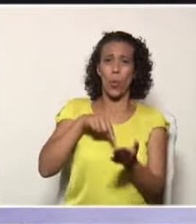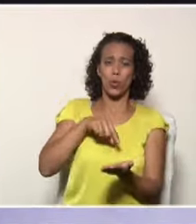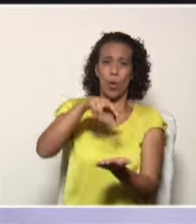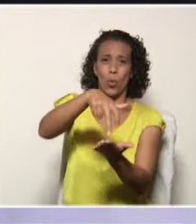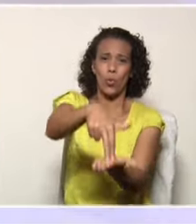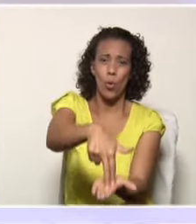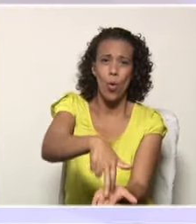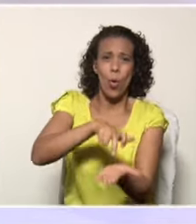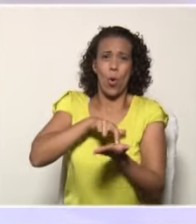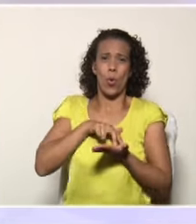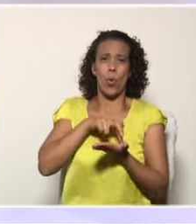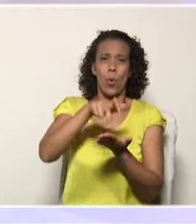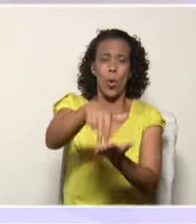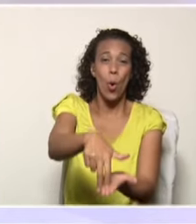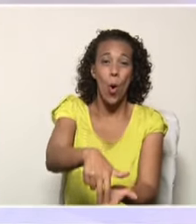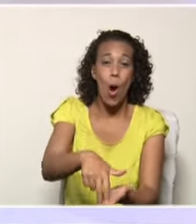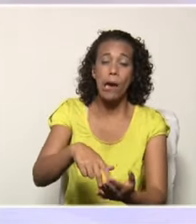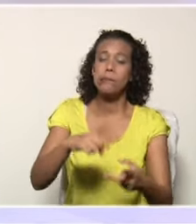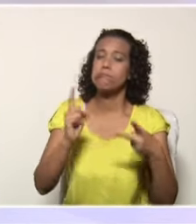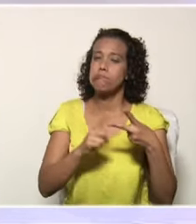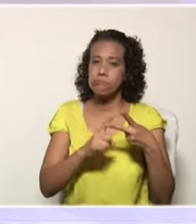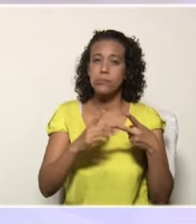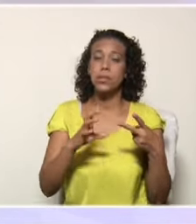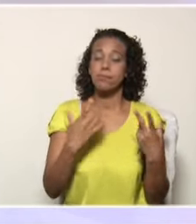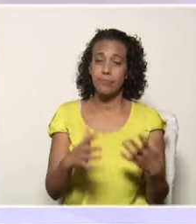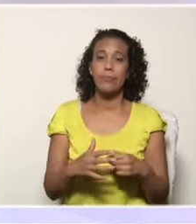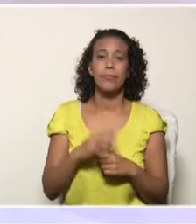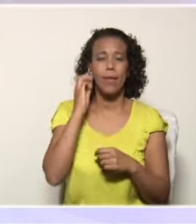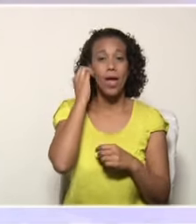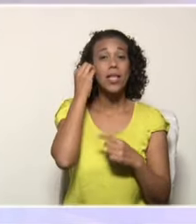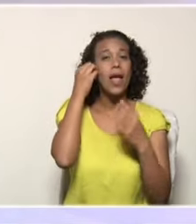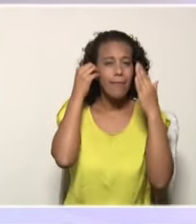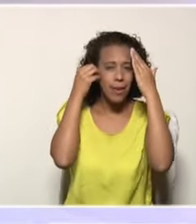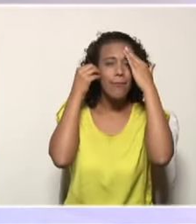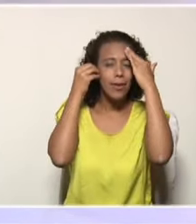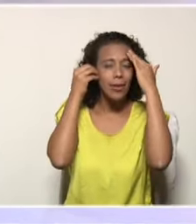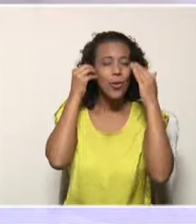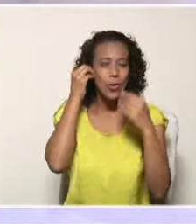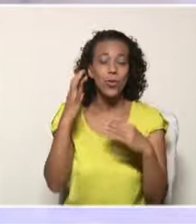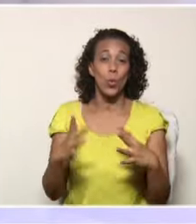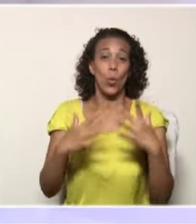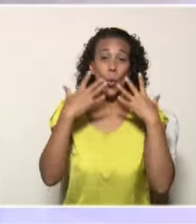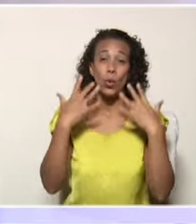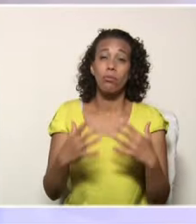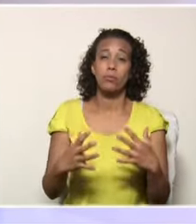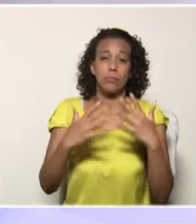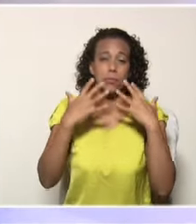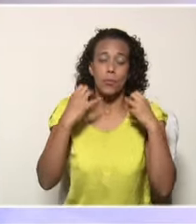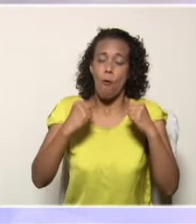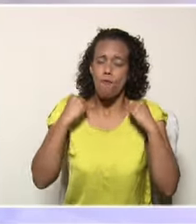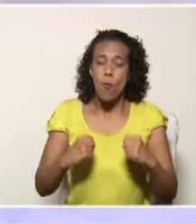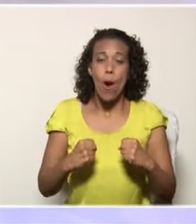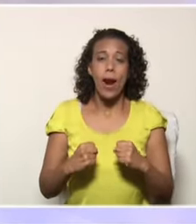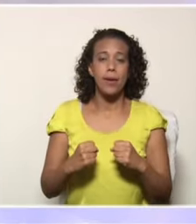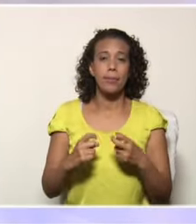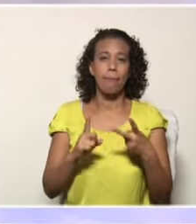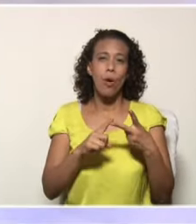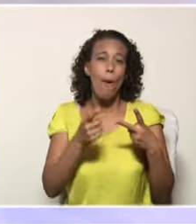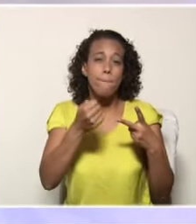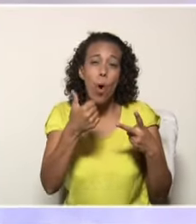la otra, esos son ejercicios anaeróbicos. También estoy segura que ustedes han realizado actividades anaeróbicas. Por ejemplo, si